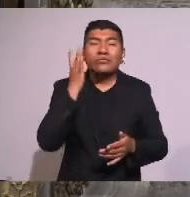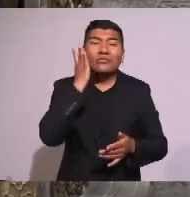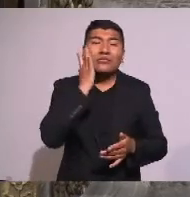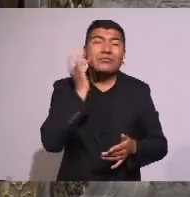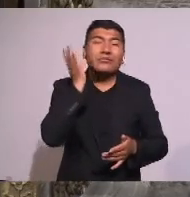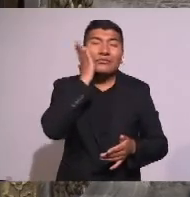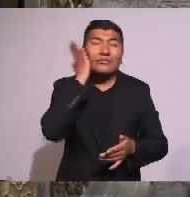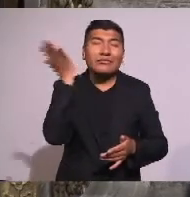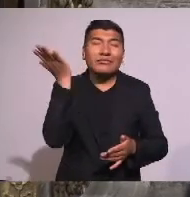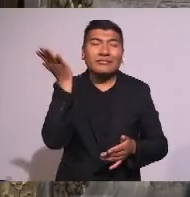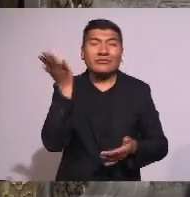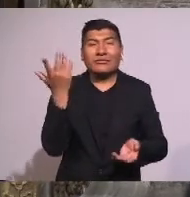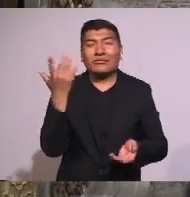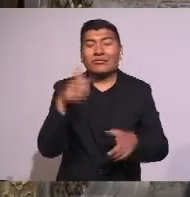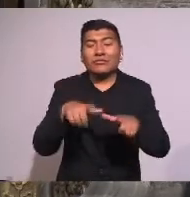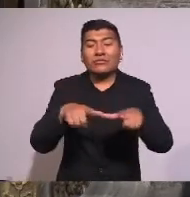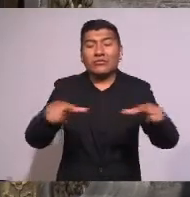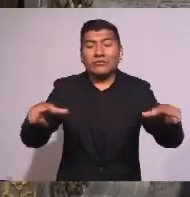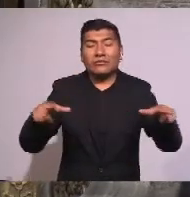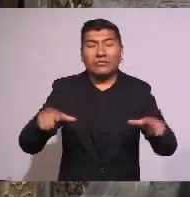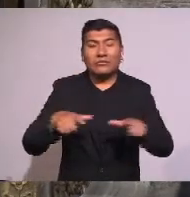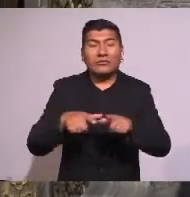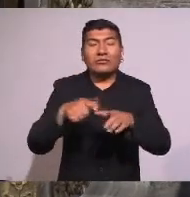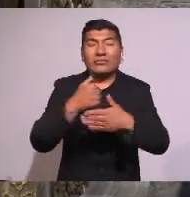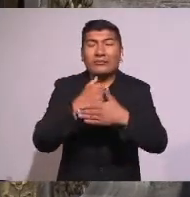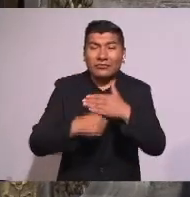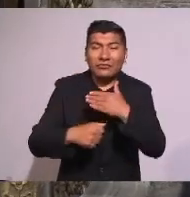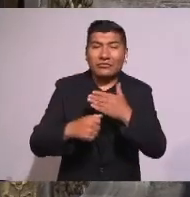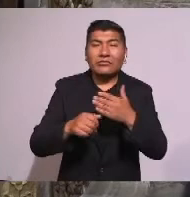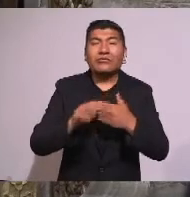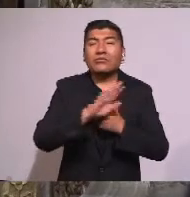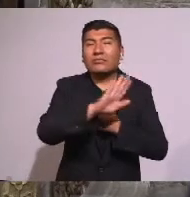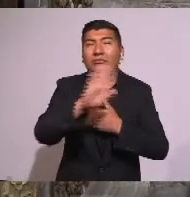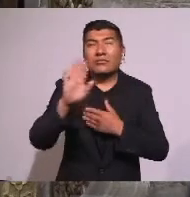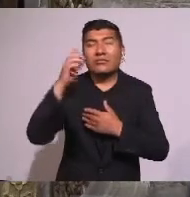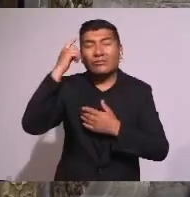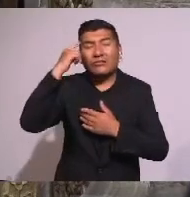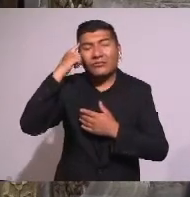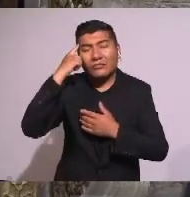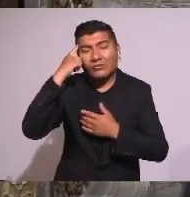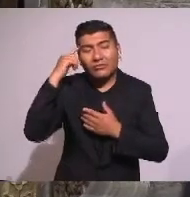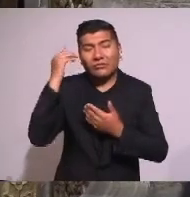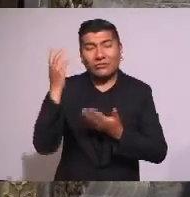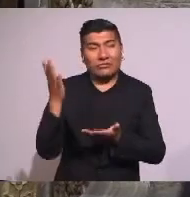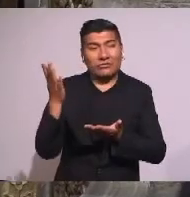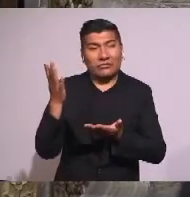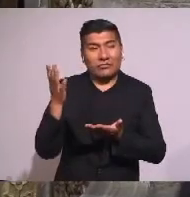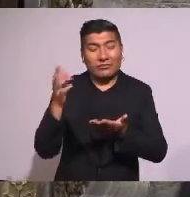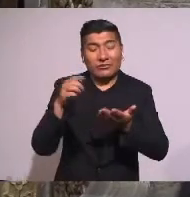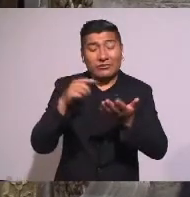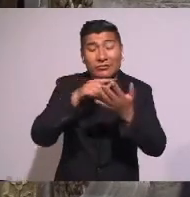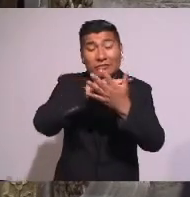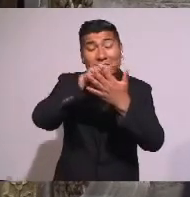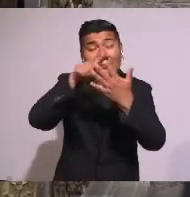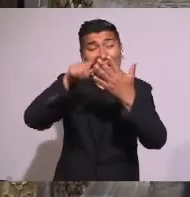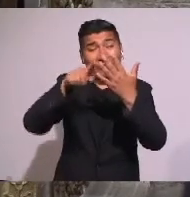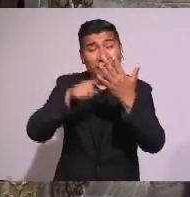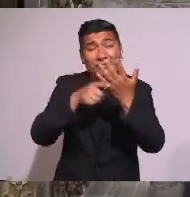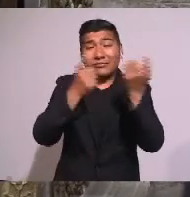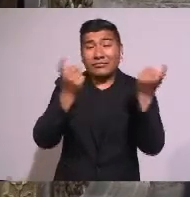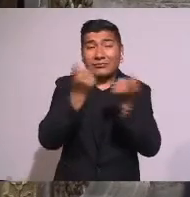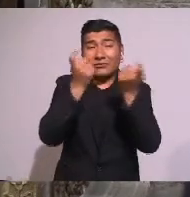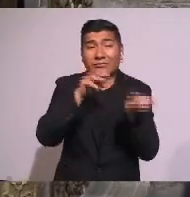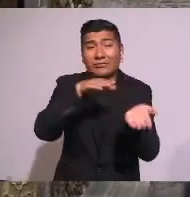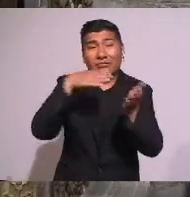tu raza, por tu lugar de origen, por tus pensamientos. Frente a esta situación de pecado y